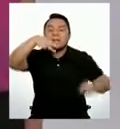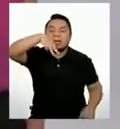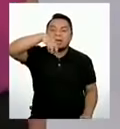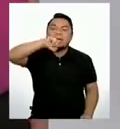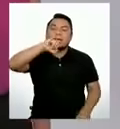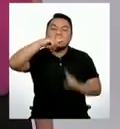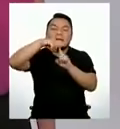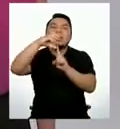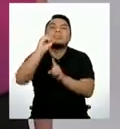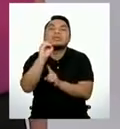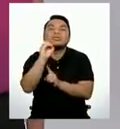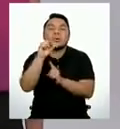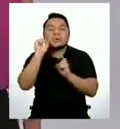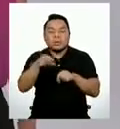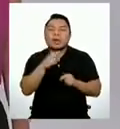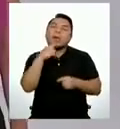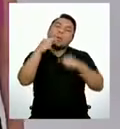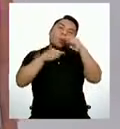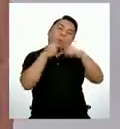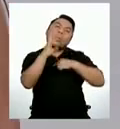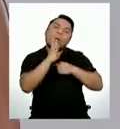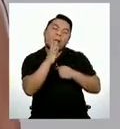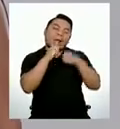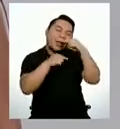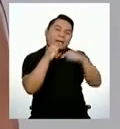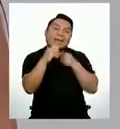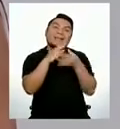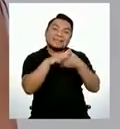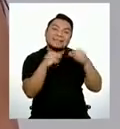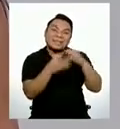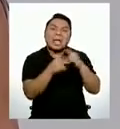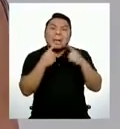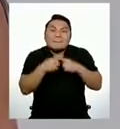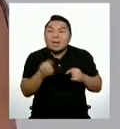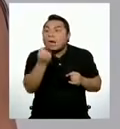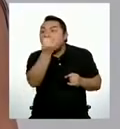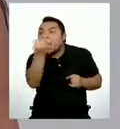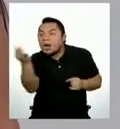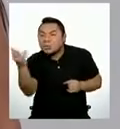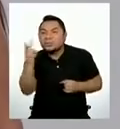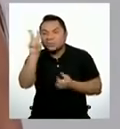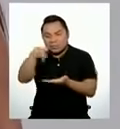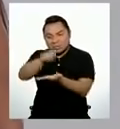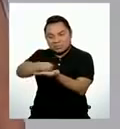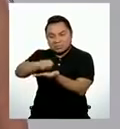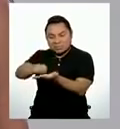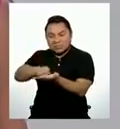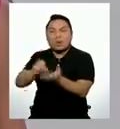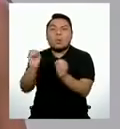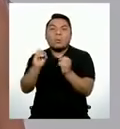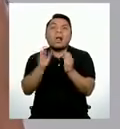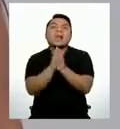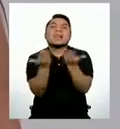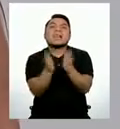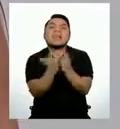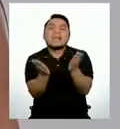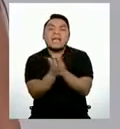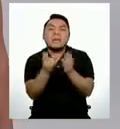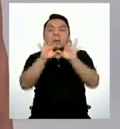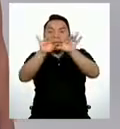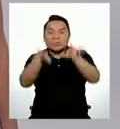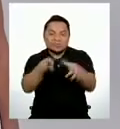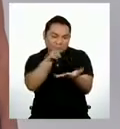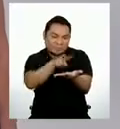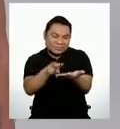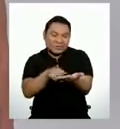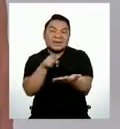generación de manera oral, aunque ahora podemos encontrar algunos de ellos escritos y publicados en libros o en internet.